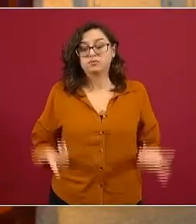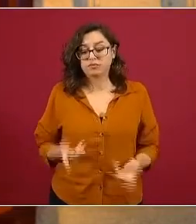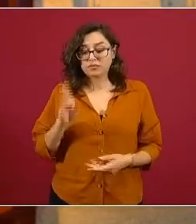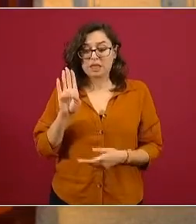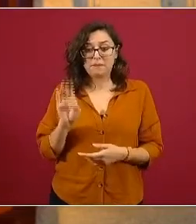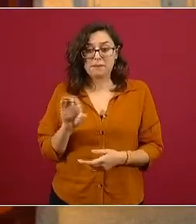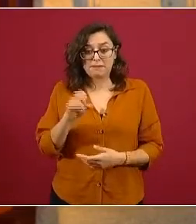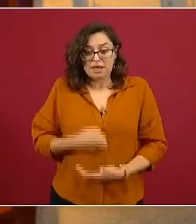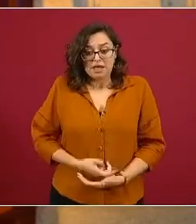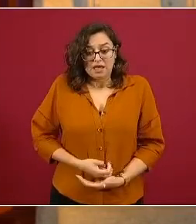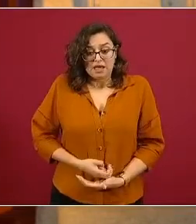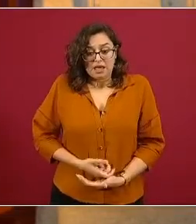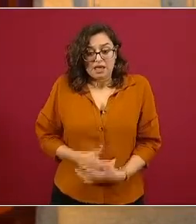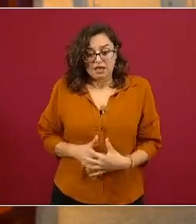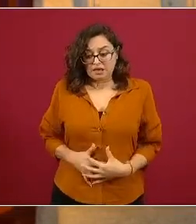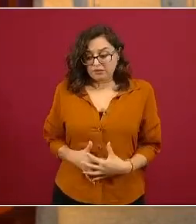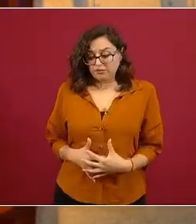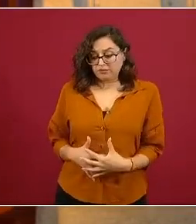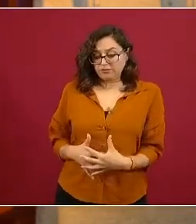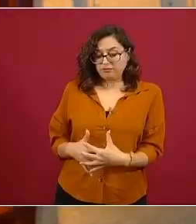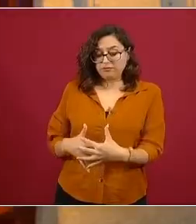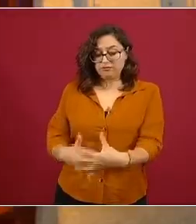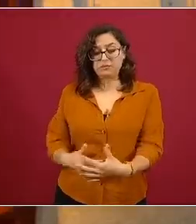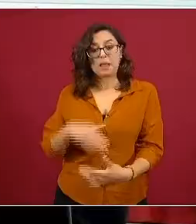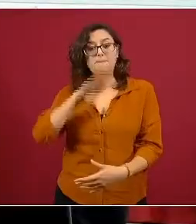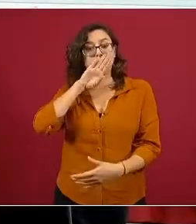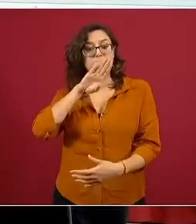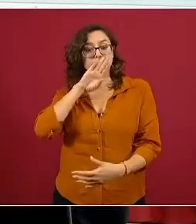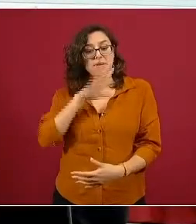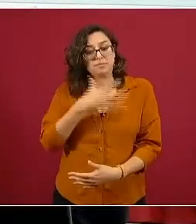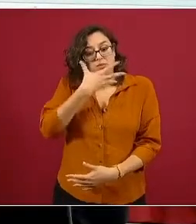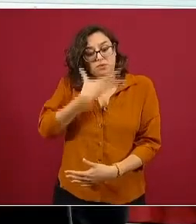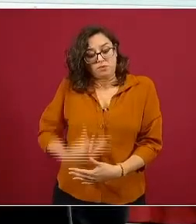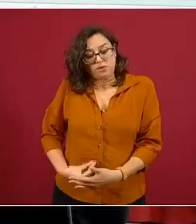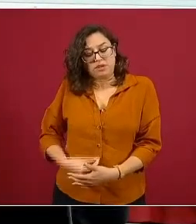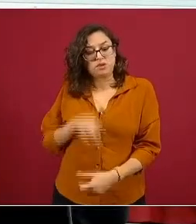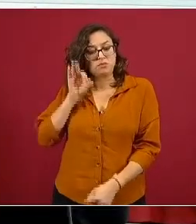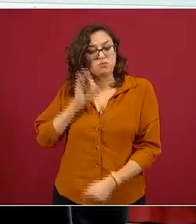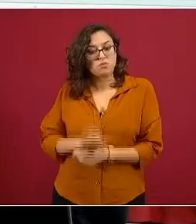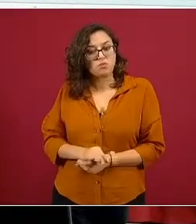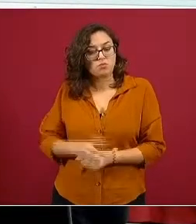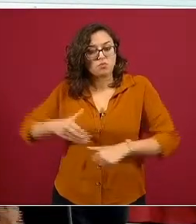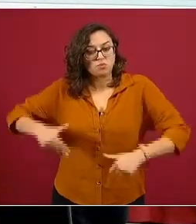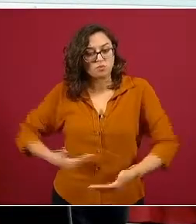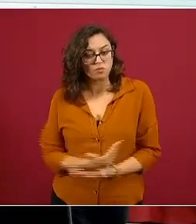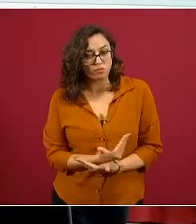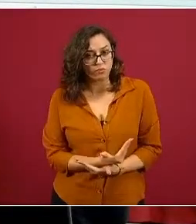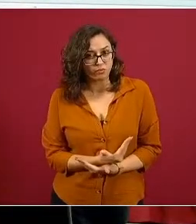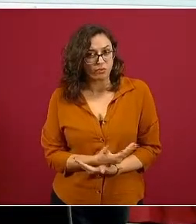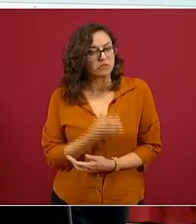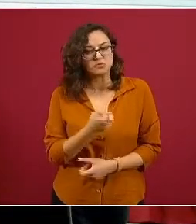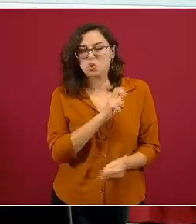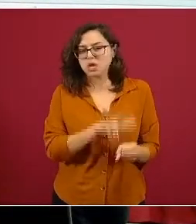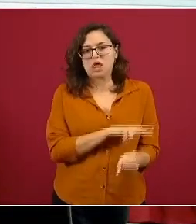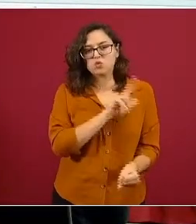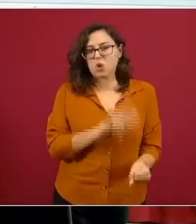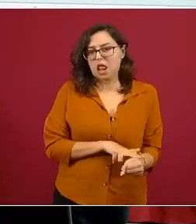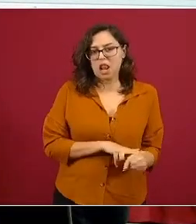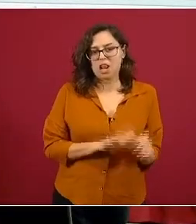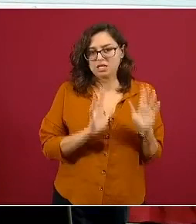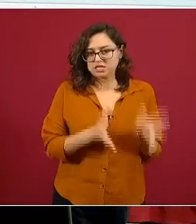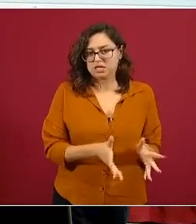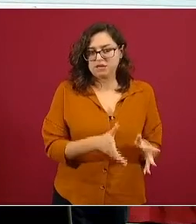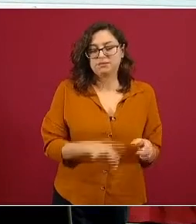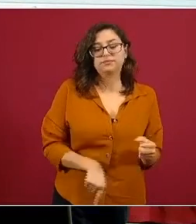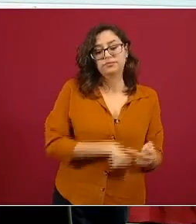formados para el recién nacido o para su hija o hijo. La otra es la forma artificial, que es la que cada